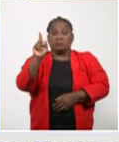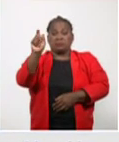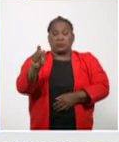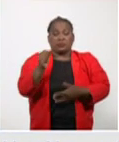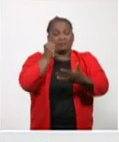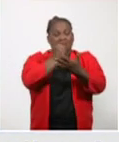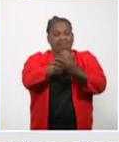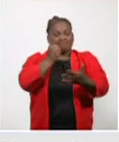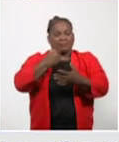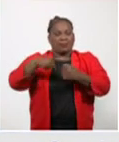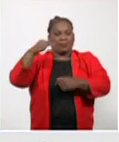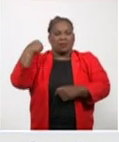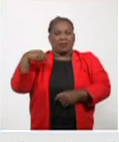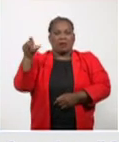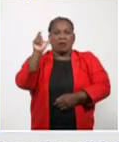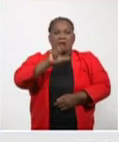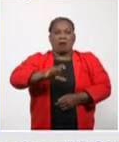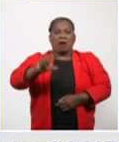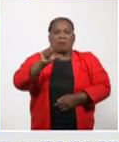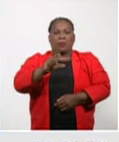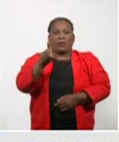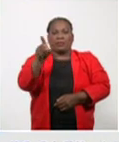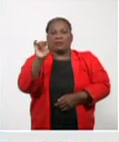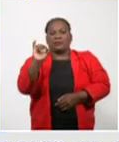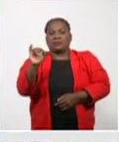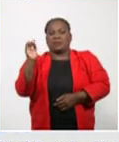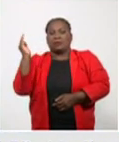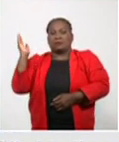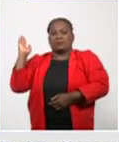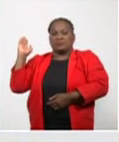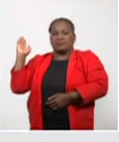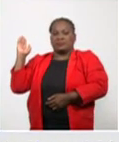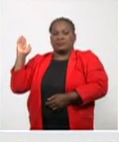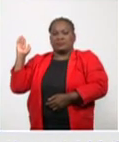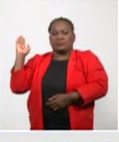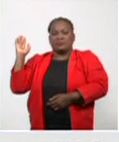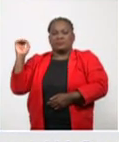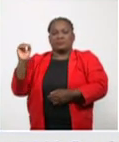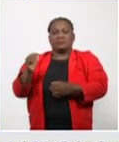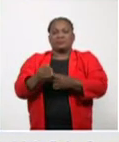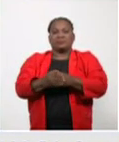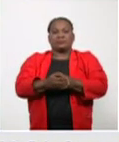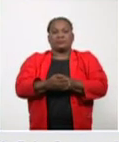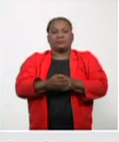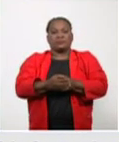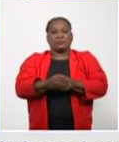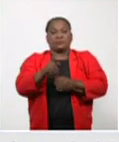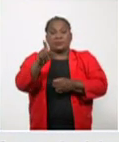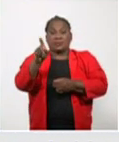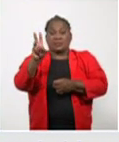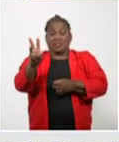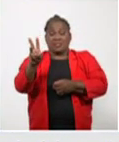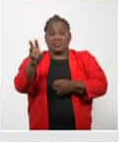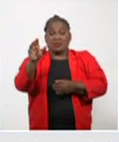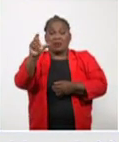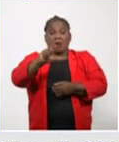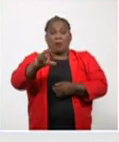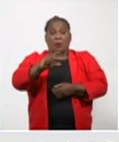ayer. Camagüey confirma 16 casos autóctonos, 13 del municipio Camagüey, 2 de Florida